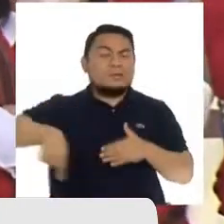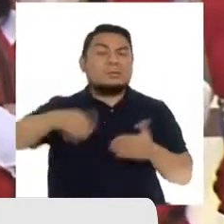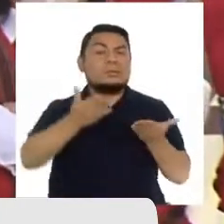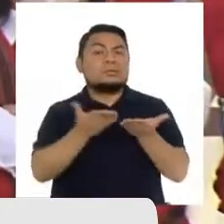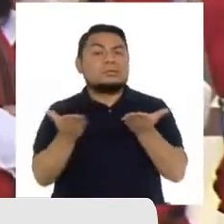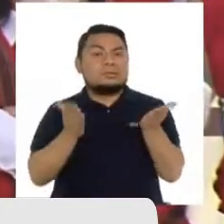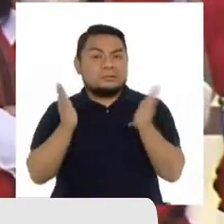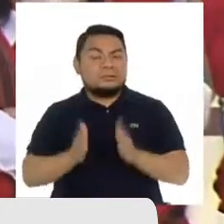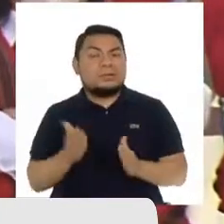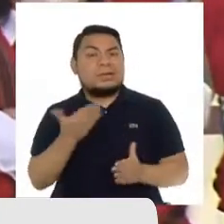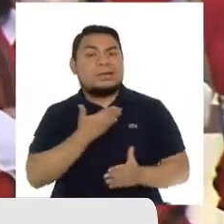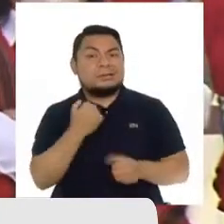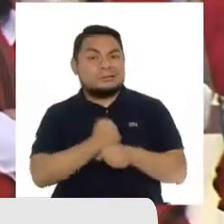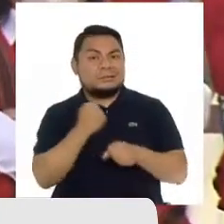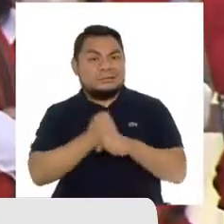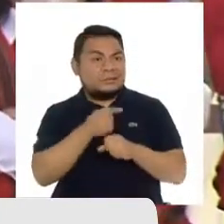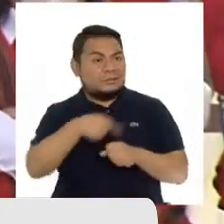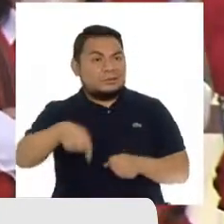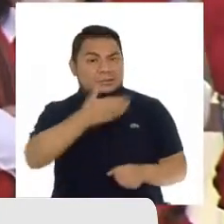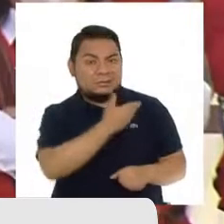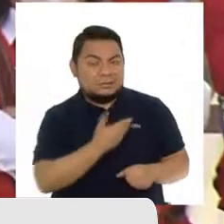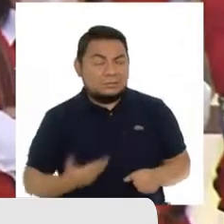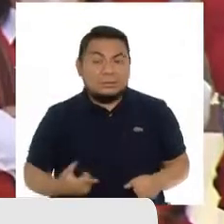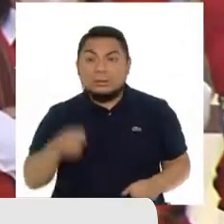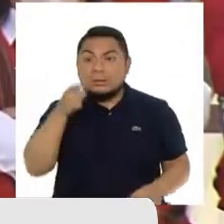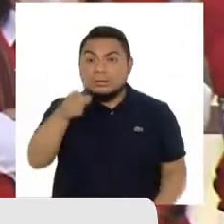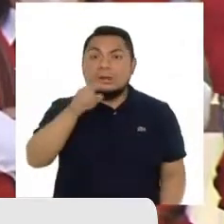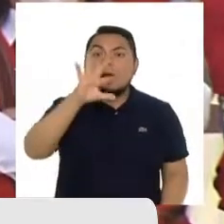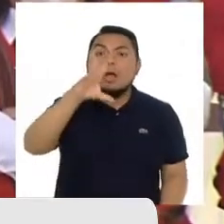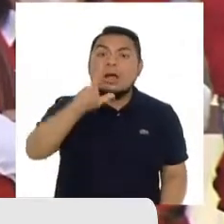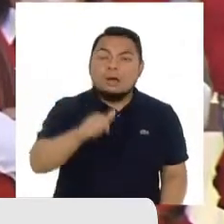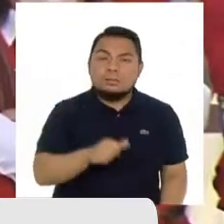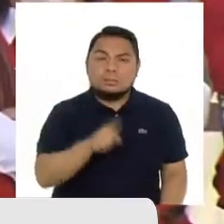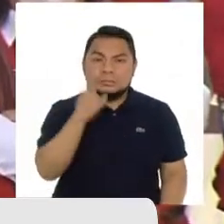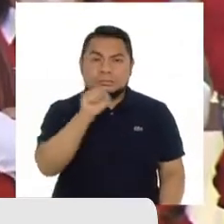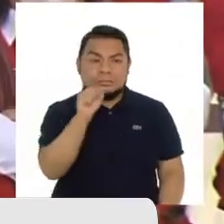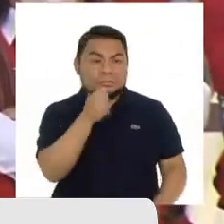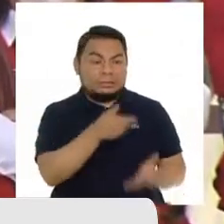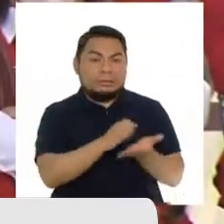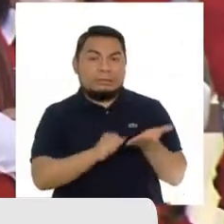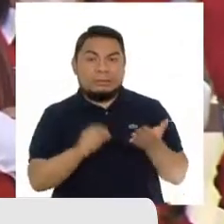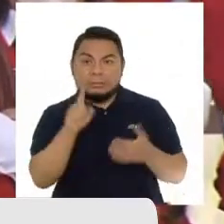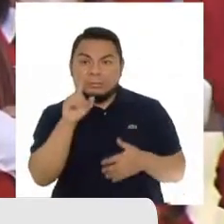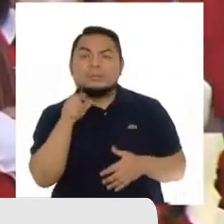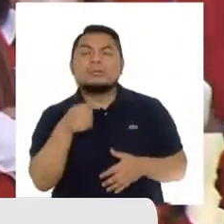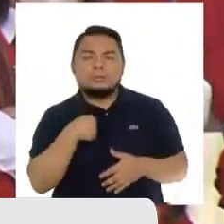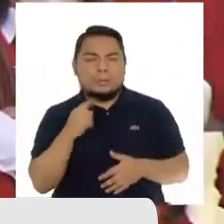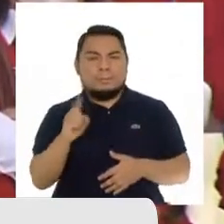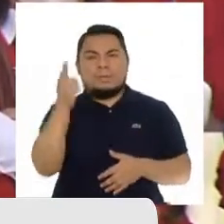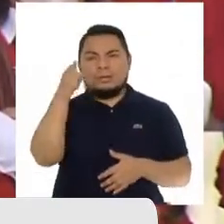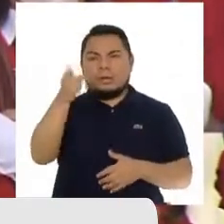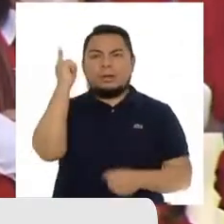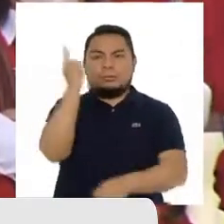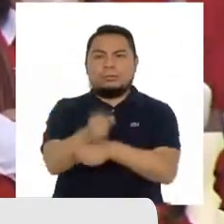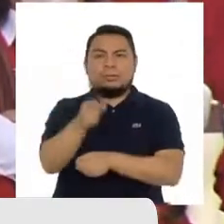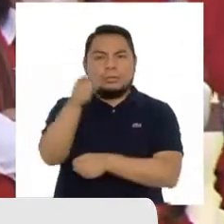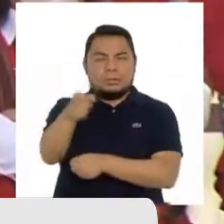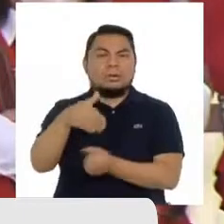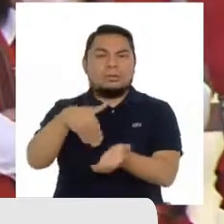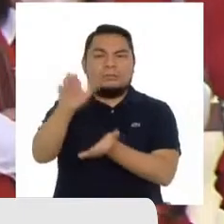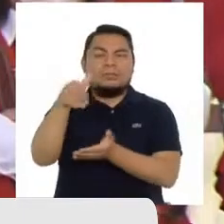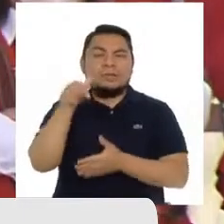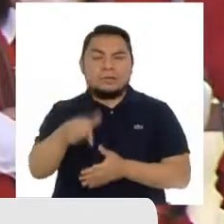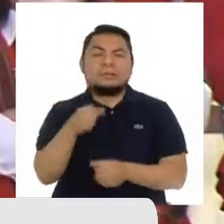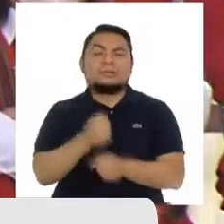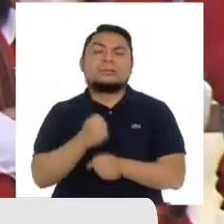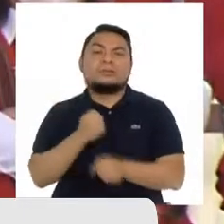públicos si ustedes te roban un solo al poder del presupuesto yo seré el primero en denunciarlo y expulsarlo